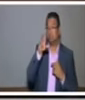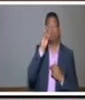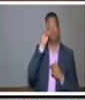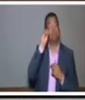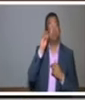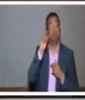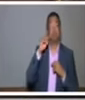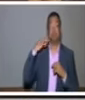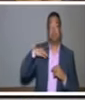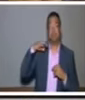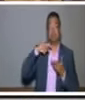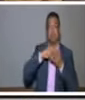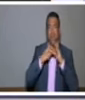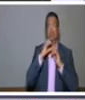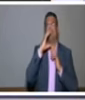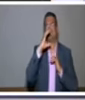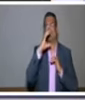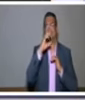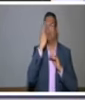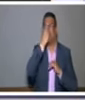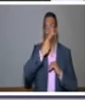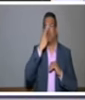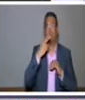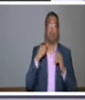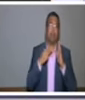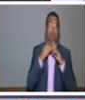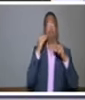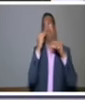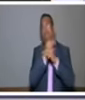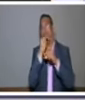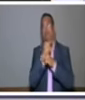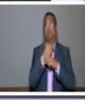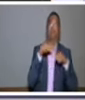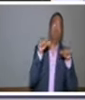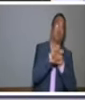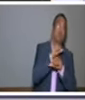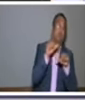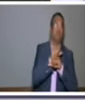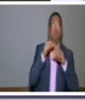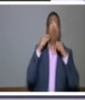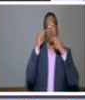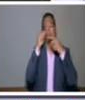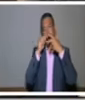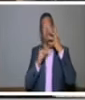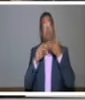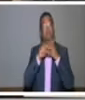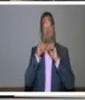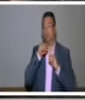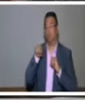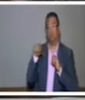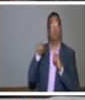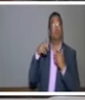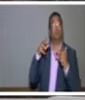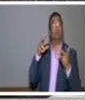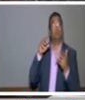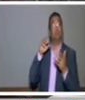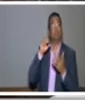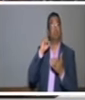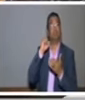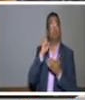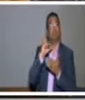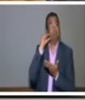de C. Quiere decir que química, física, precálculo, geometría, preálgebra, la están ofreciendo estudiantes con 60 créditos y promedio de C. Hasta